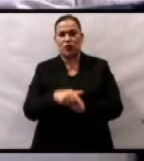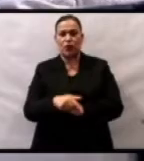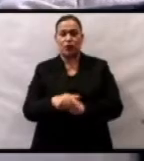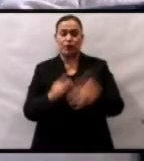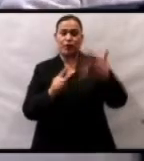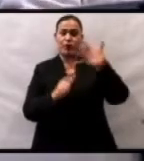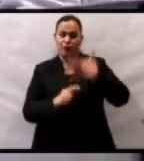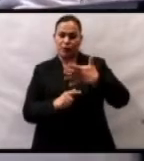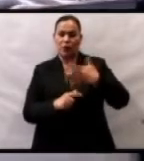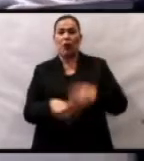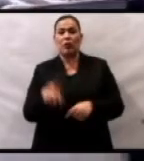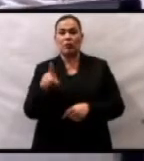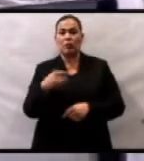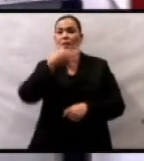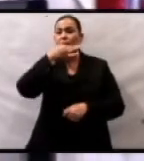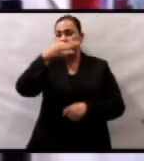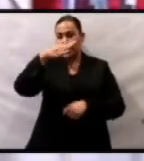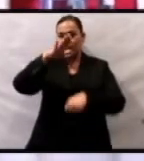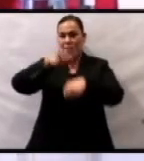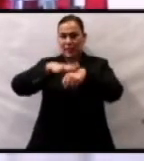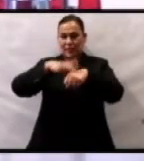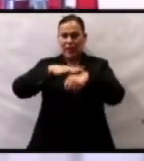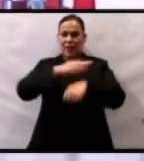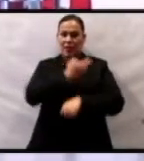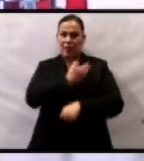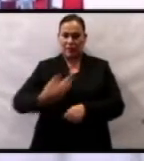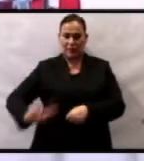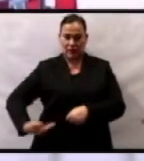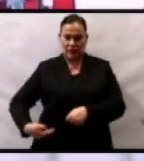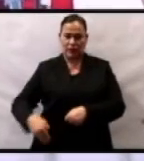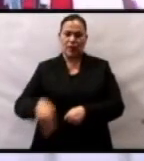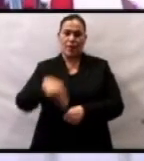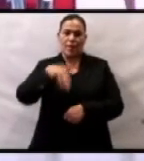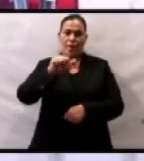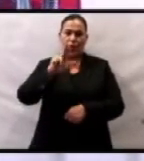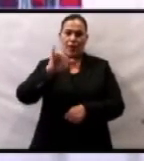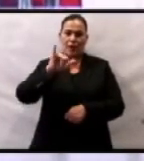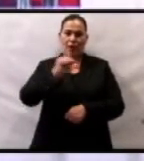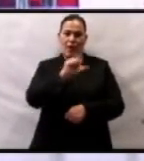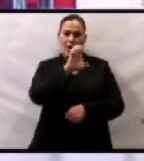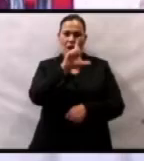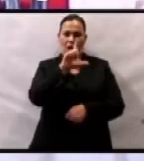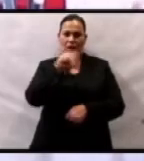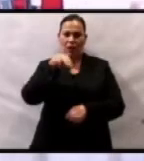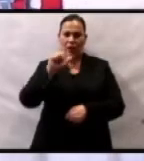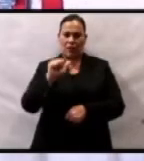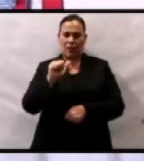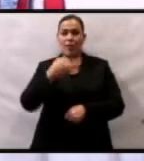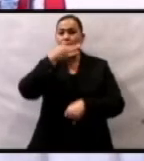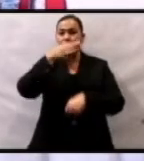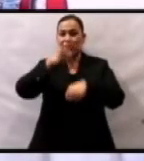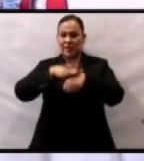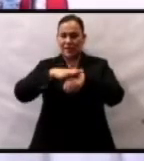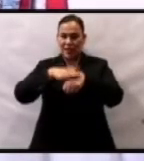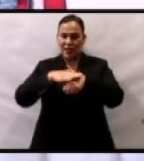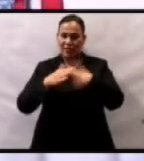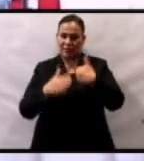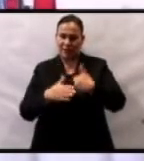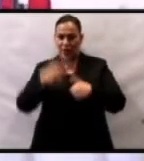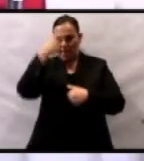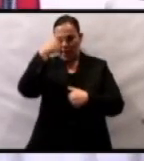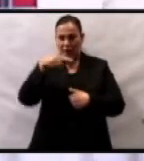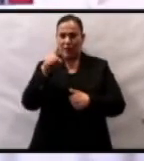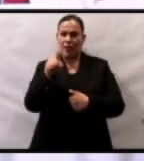5, mensaje a cargo de la presidente municipal Marilina de Anda Gutiérrez. Punto número 6, mensaje de la maestra Marta Patricia Martínez